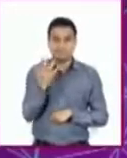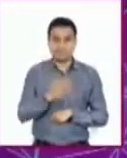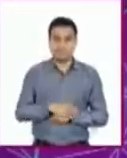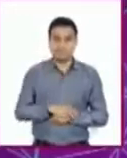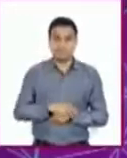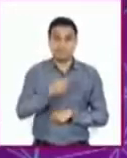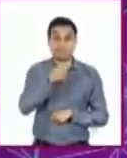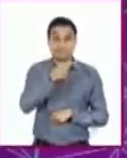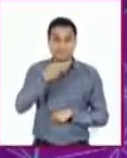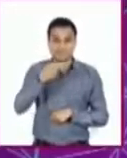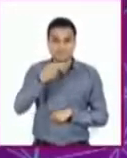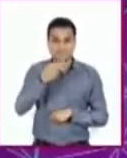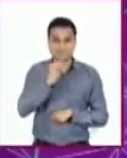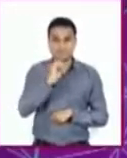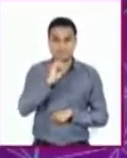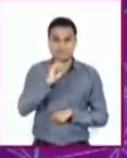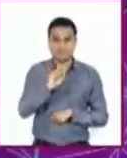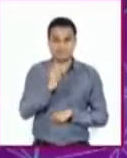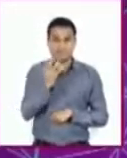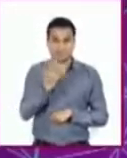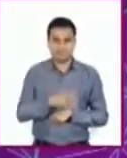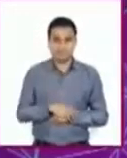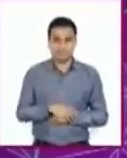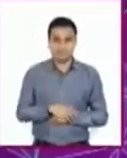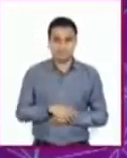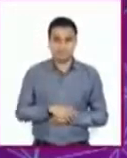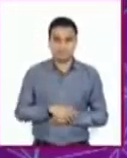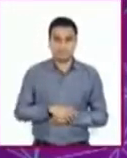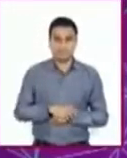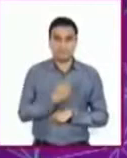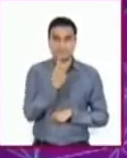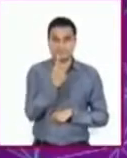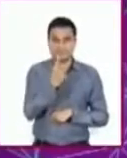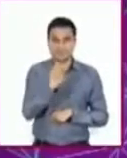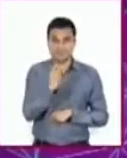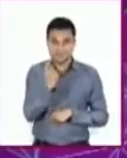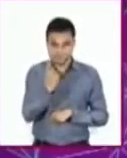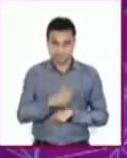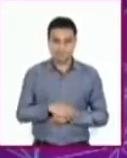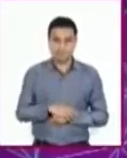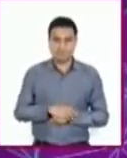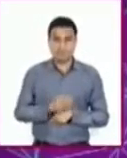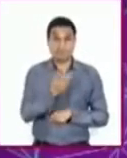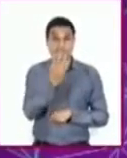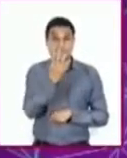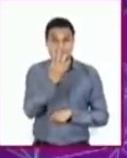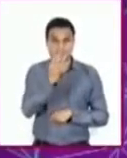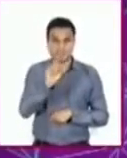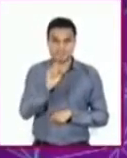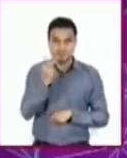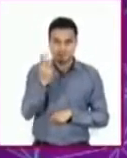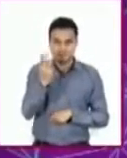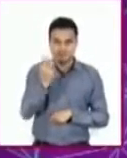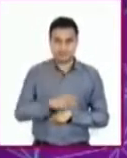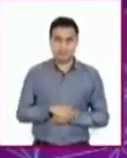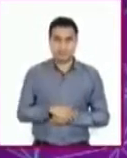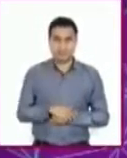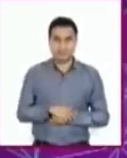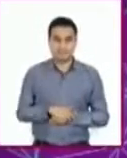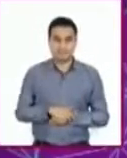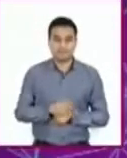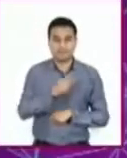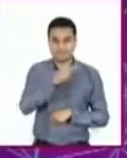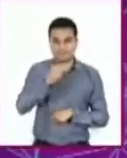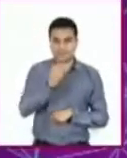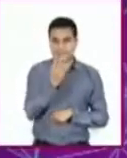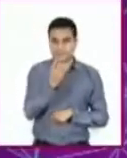décimos negativo, 4 décimos negativo, 1 entero 1 décimo, 3 enteros 3 décimos,